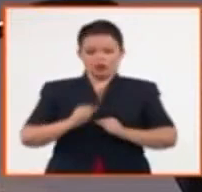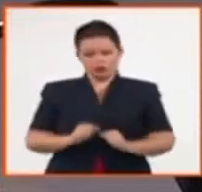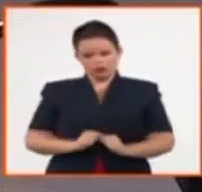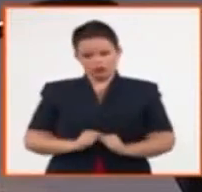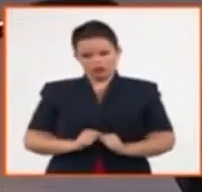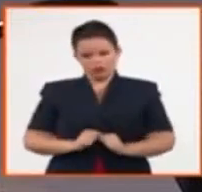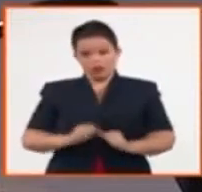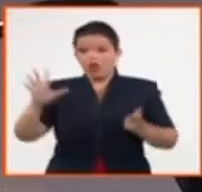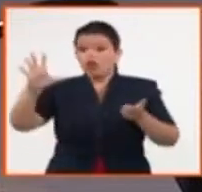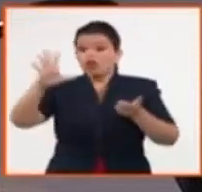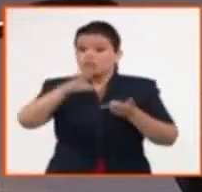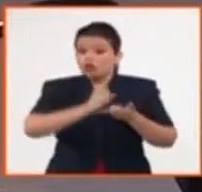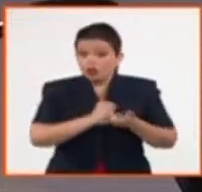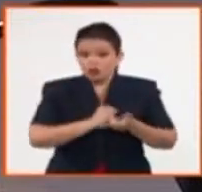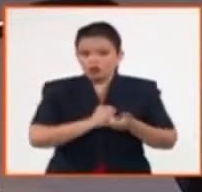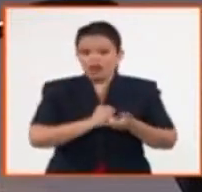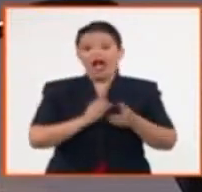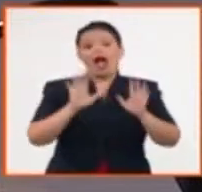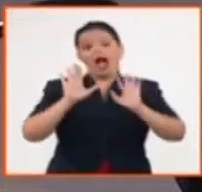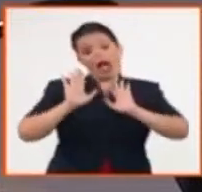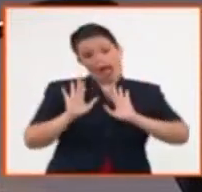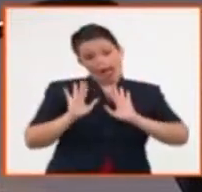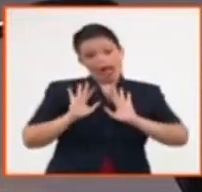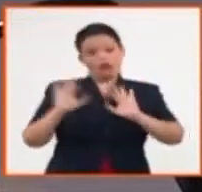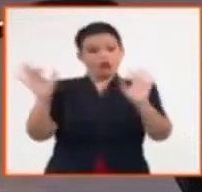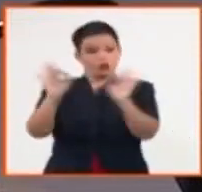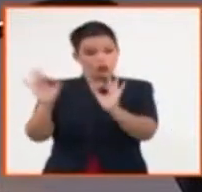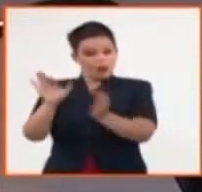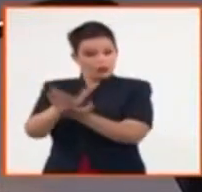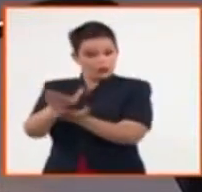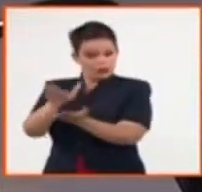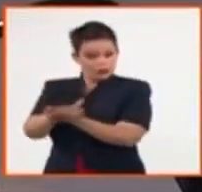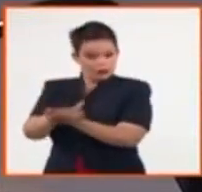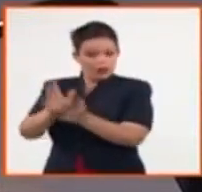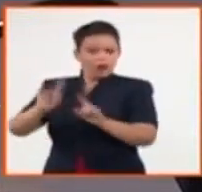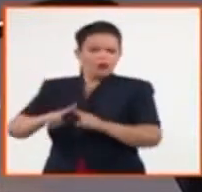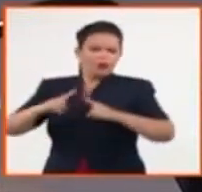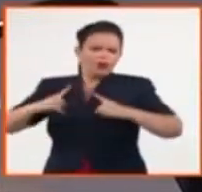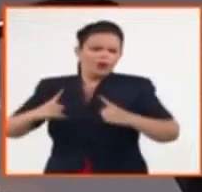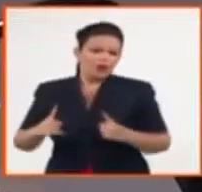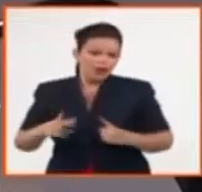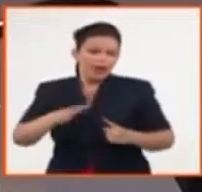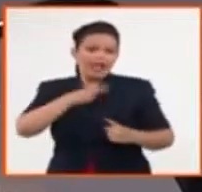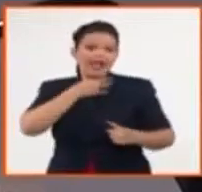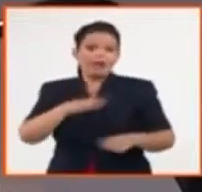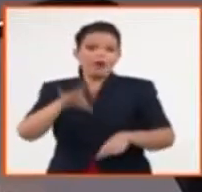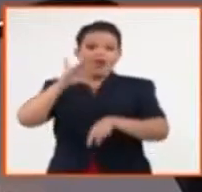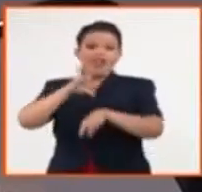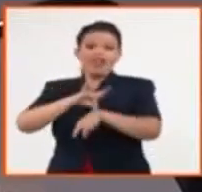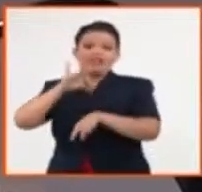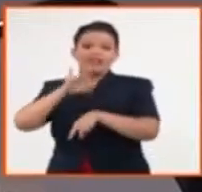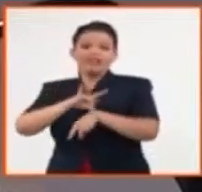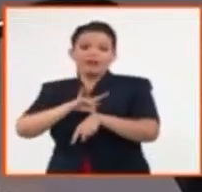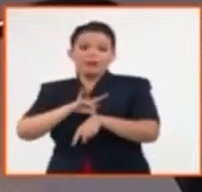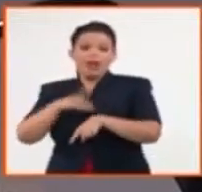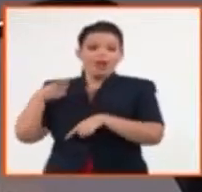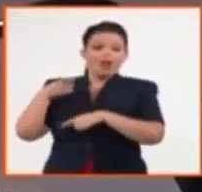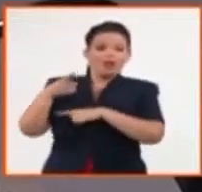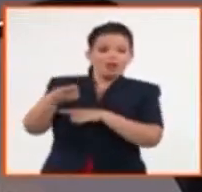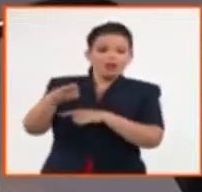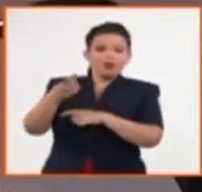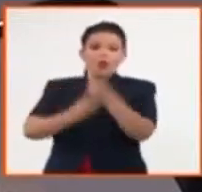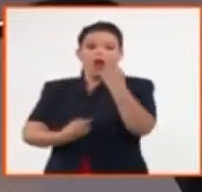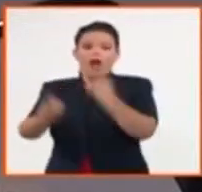de exclusión, los que presentan alguna enfermedad infecciosa aguda en ese momento. Y yo recalco que es en ese